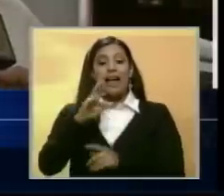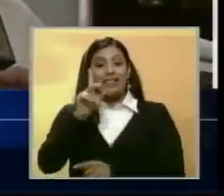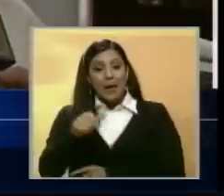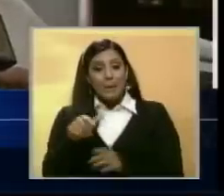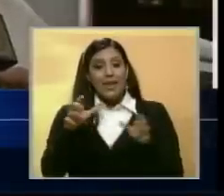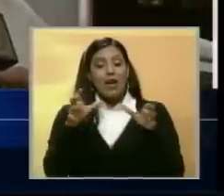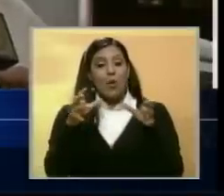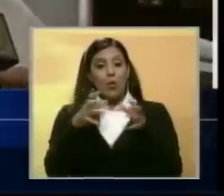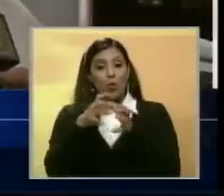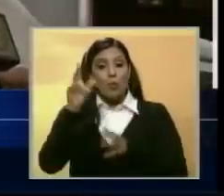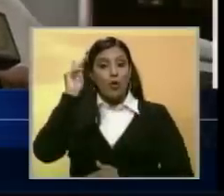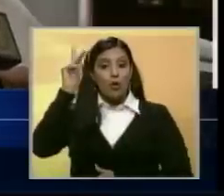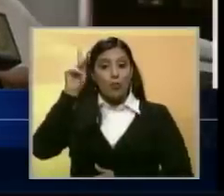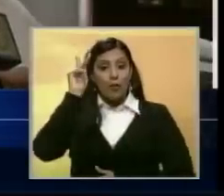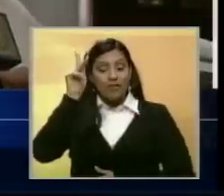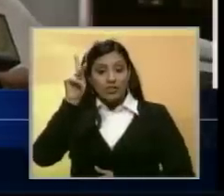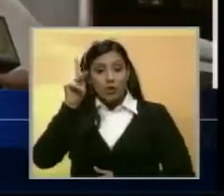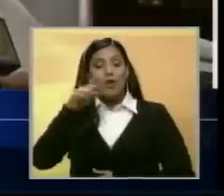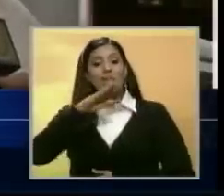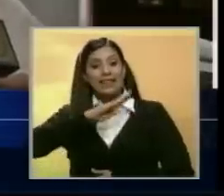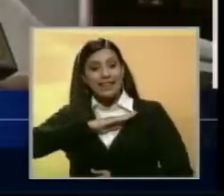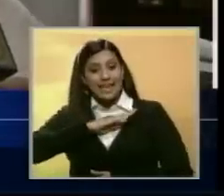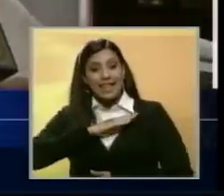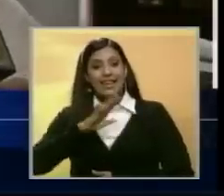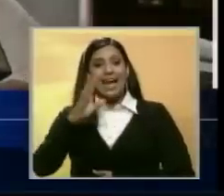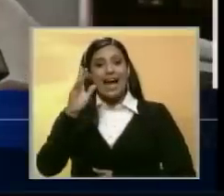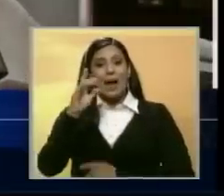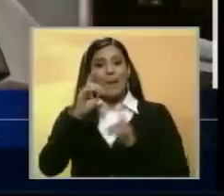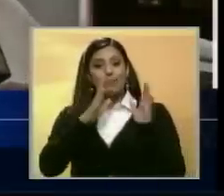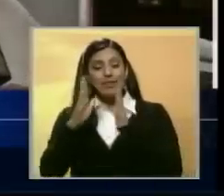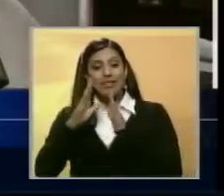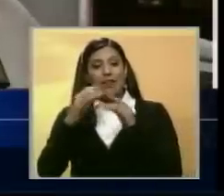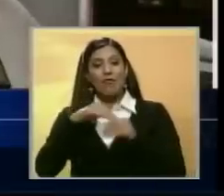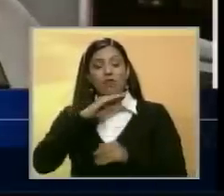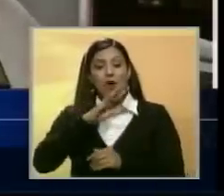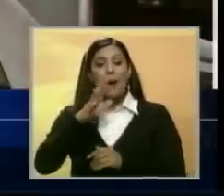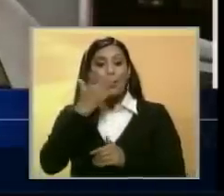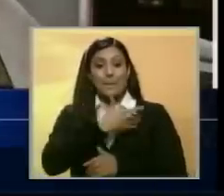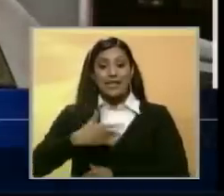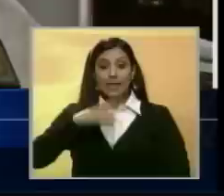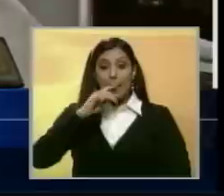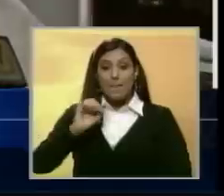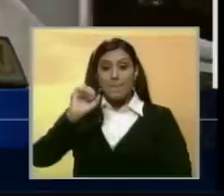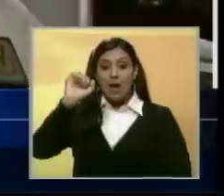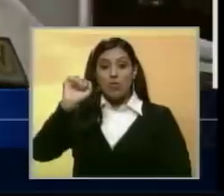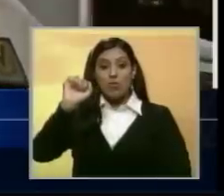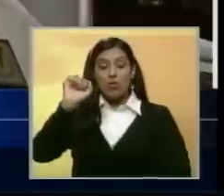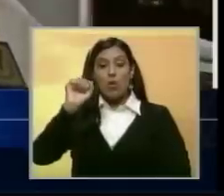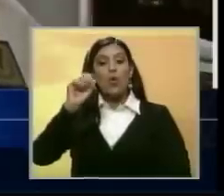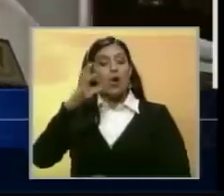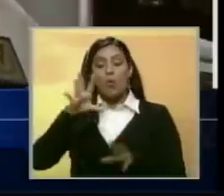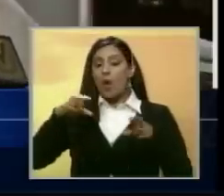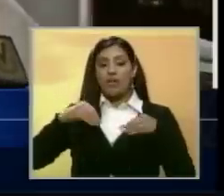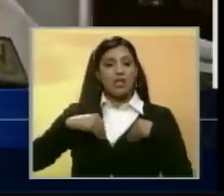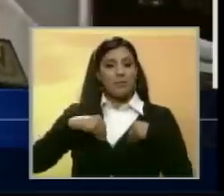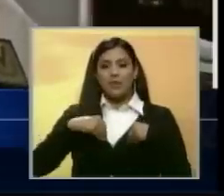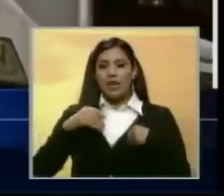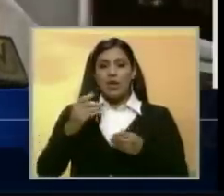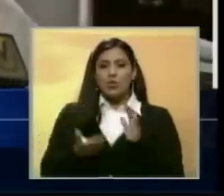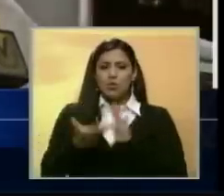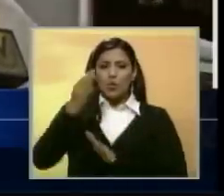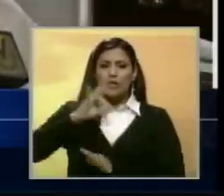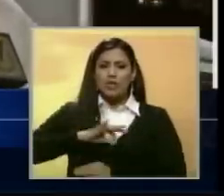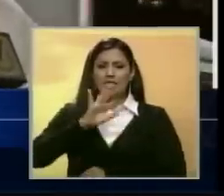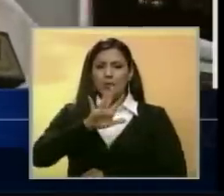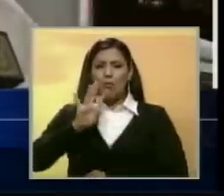al sector docente universitario se le tenía que aplicar una cláusula de contingencia que el presidente de la República desconoció con el incremento salarial